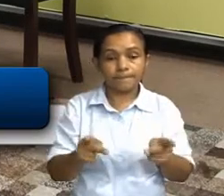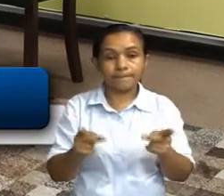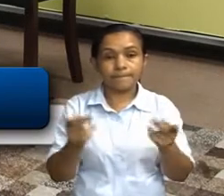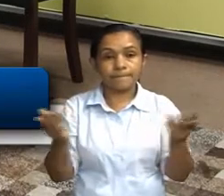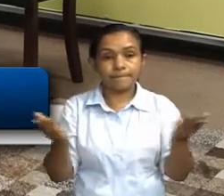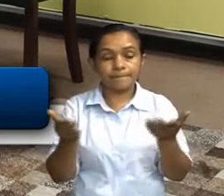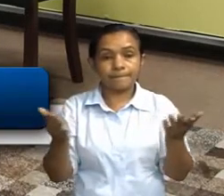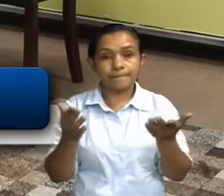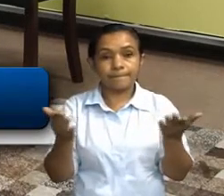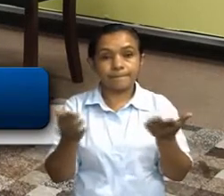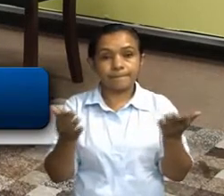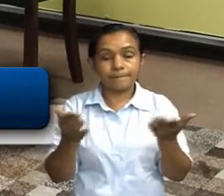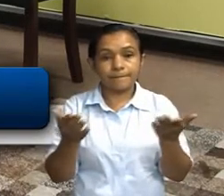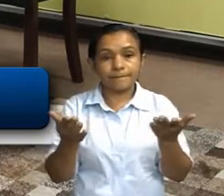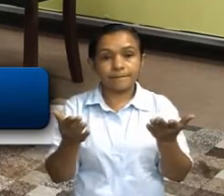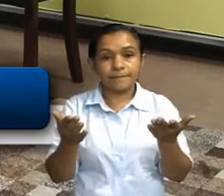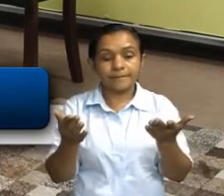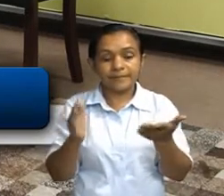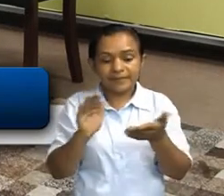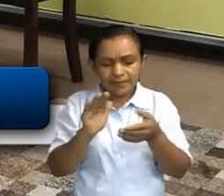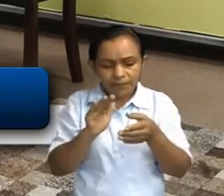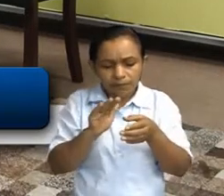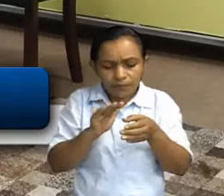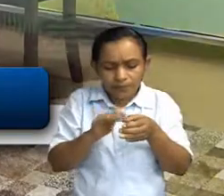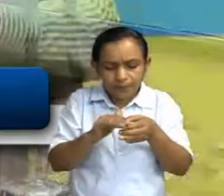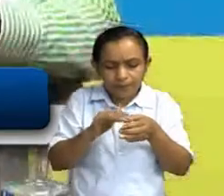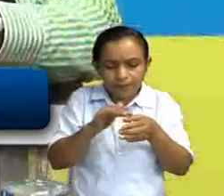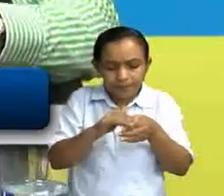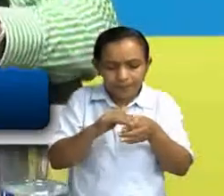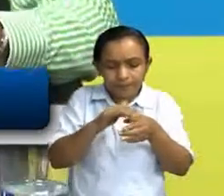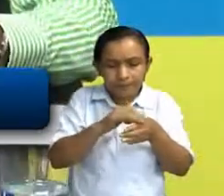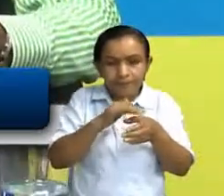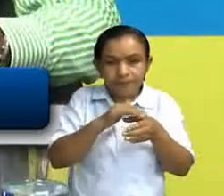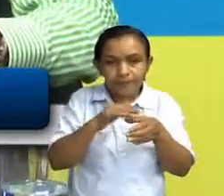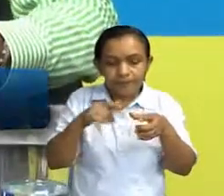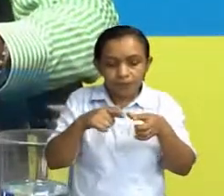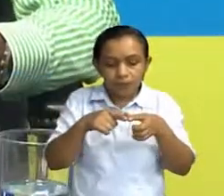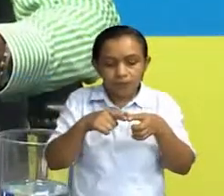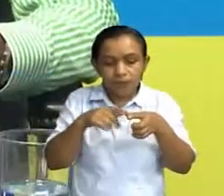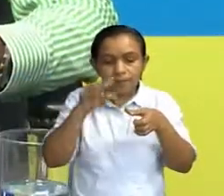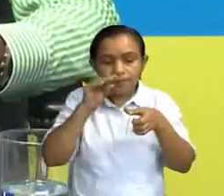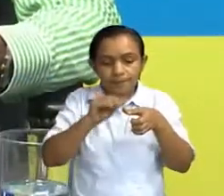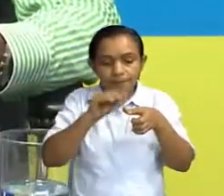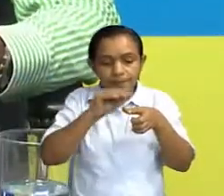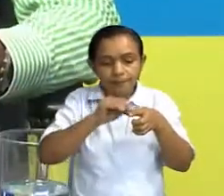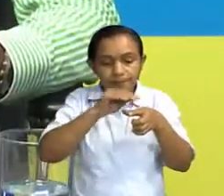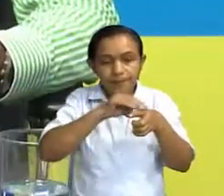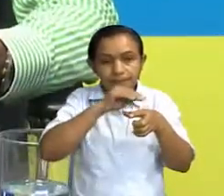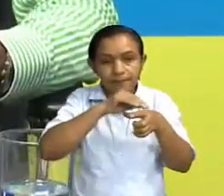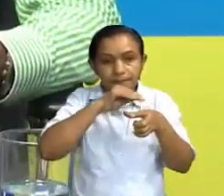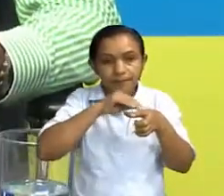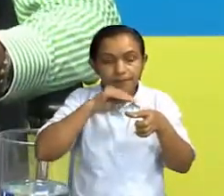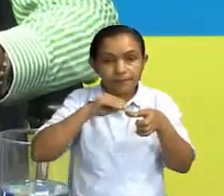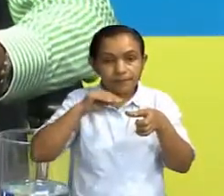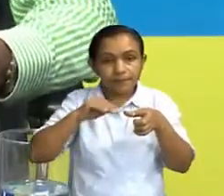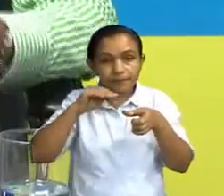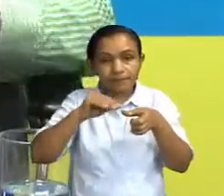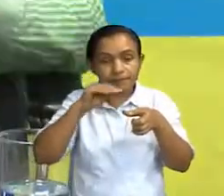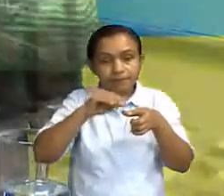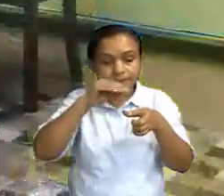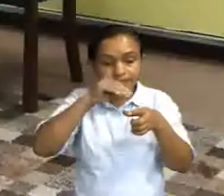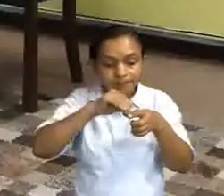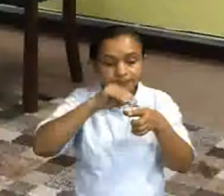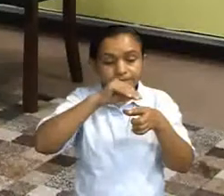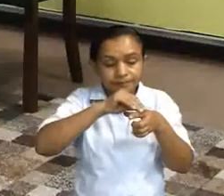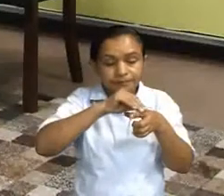recomendable es secar así como cuando uno pinta, por ejemplo, está pintando unas letras, así en pucho, así